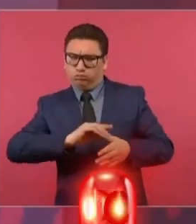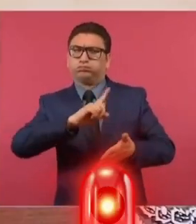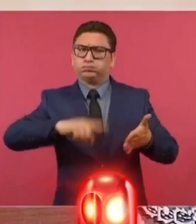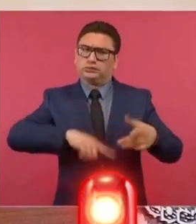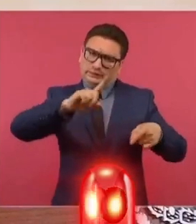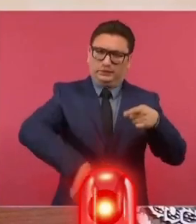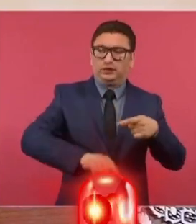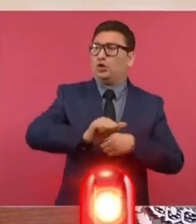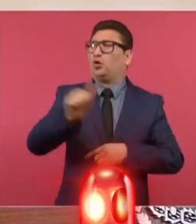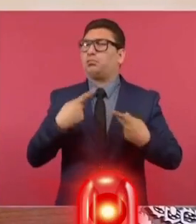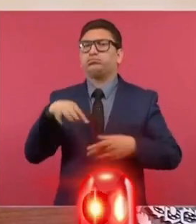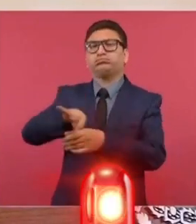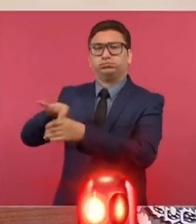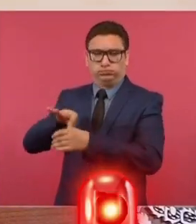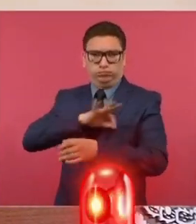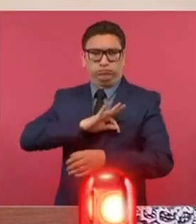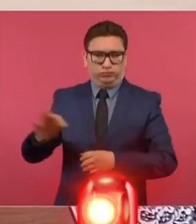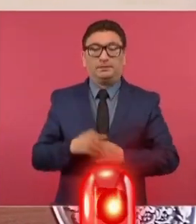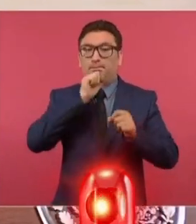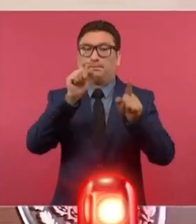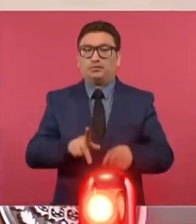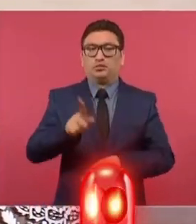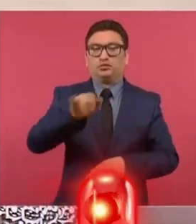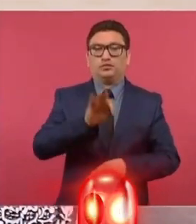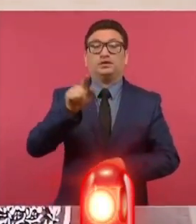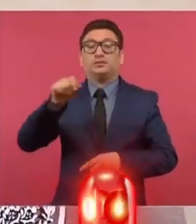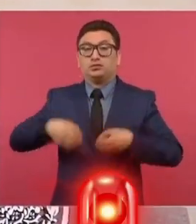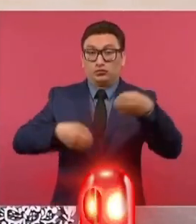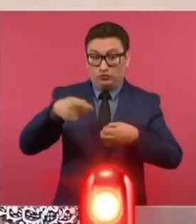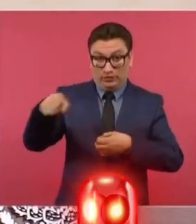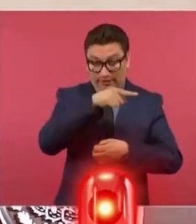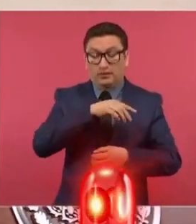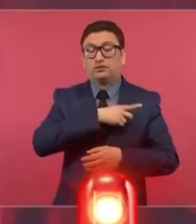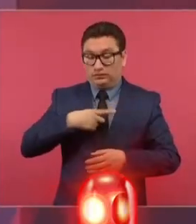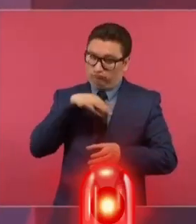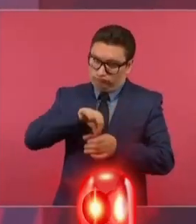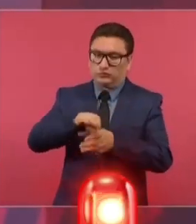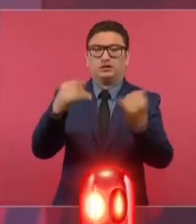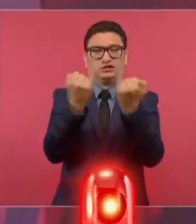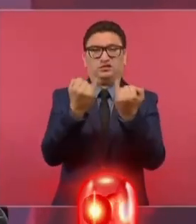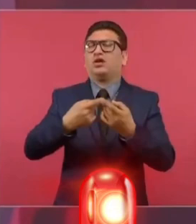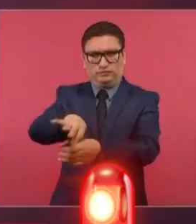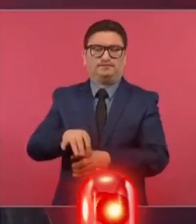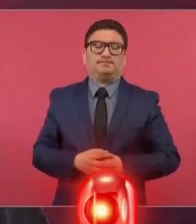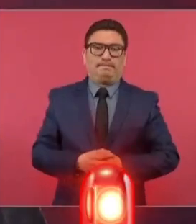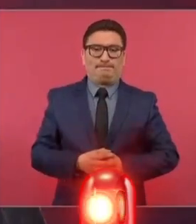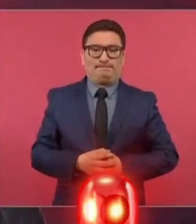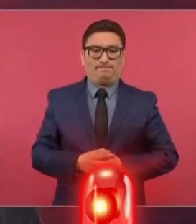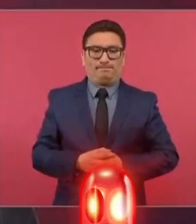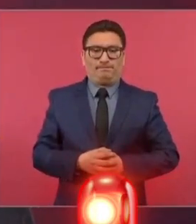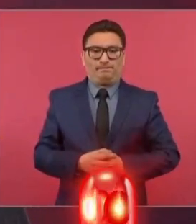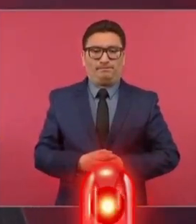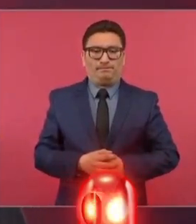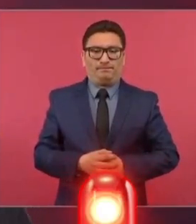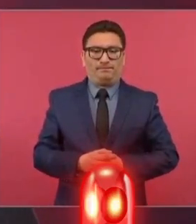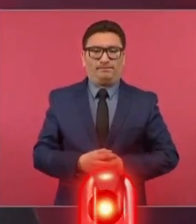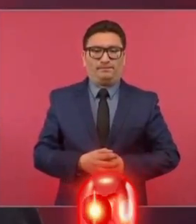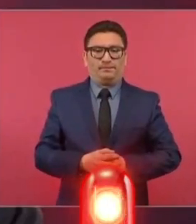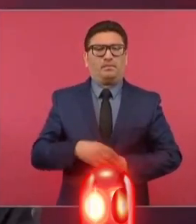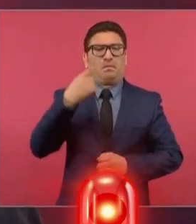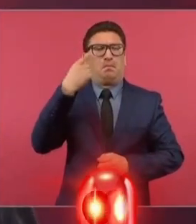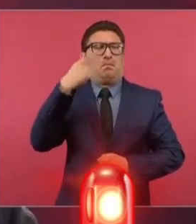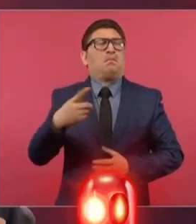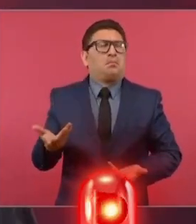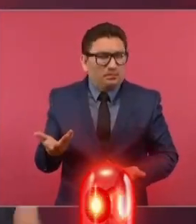a integrantes del Poder Judicial, a los encargados de la impartición de justicia, que los elija el pueblo para que de esa